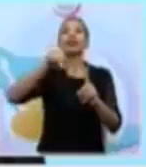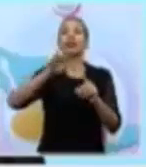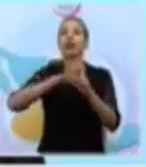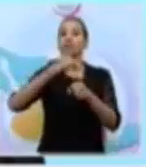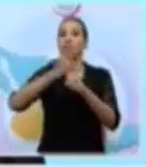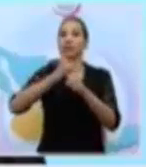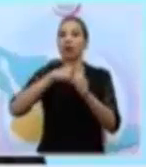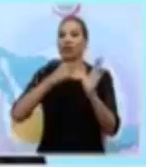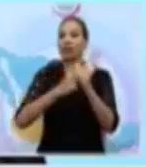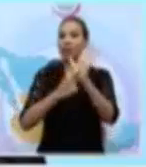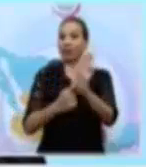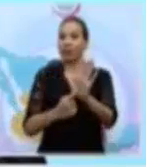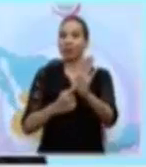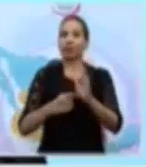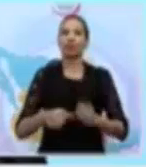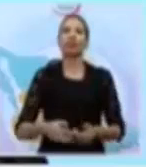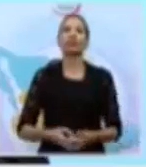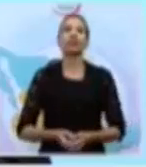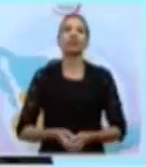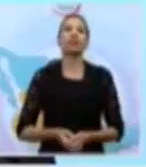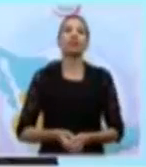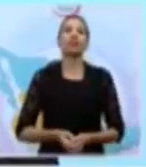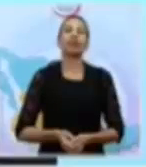primera presentación.